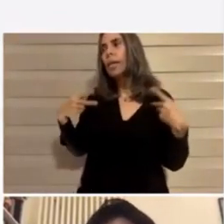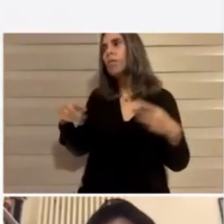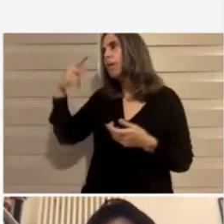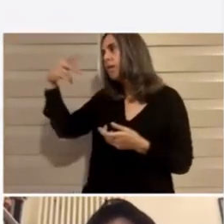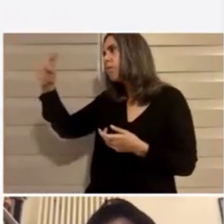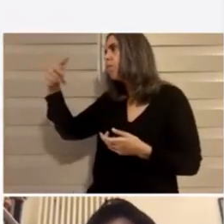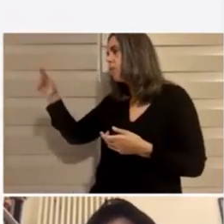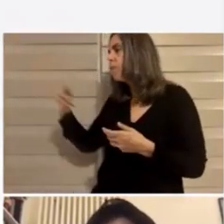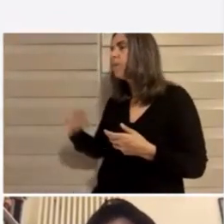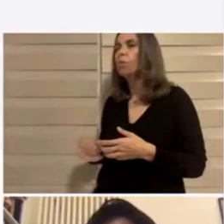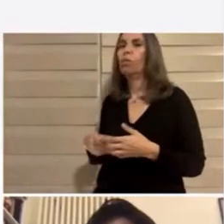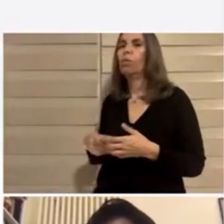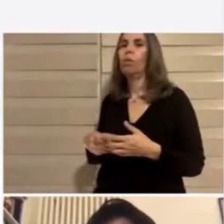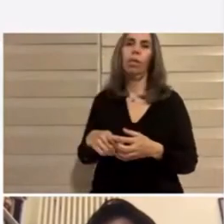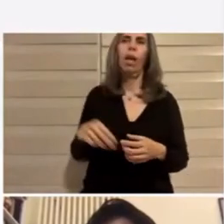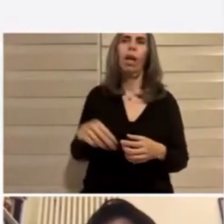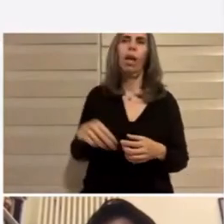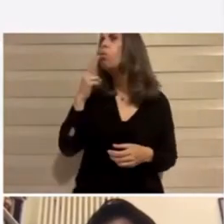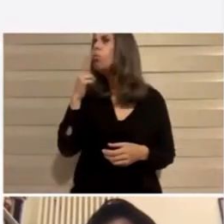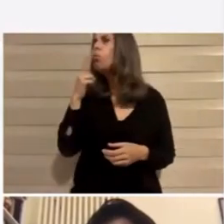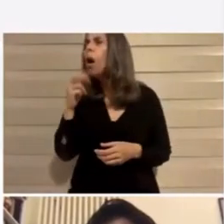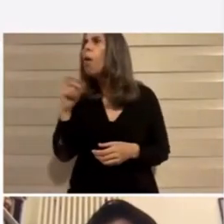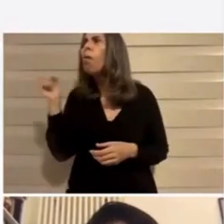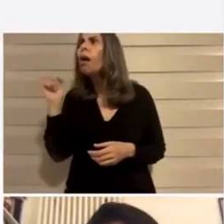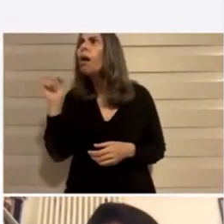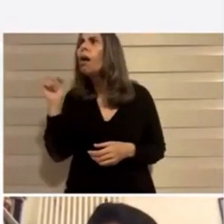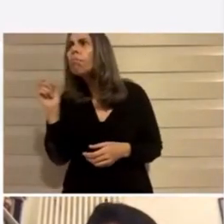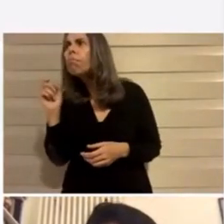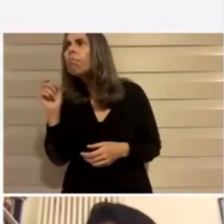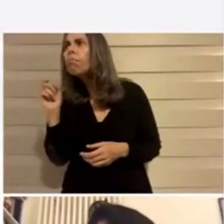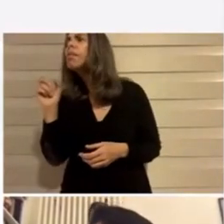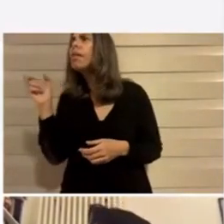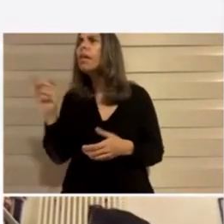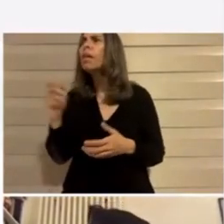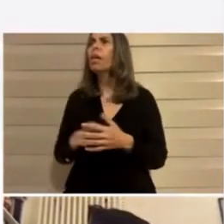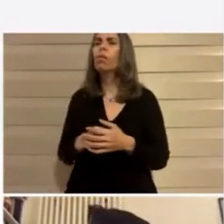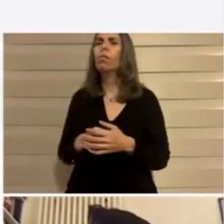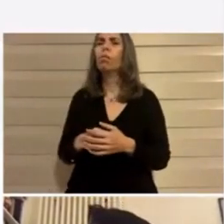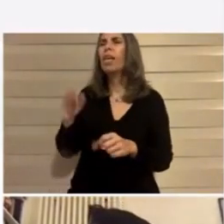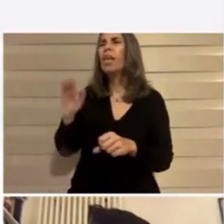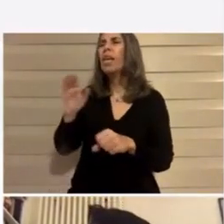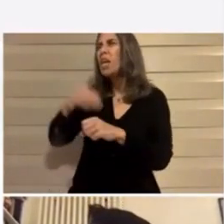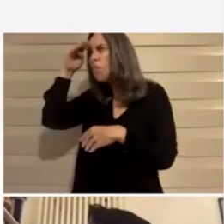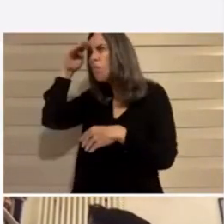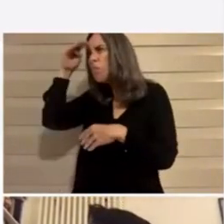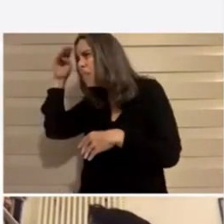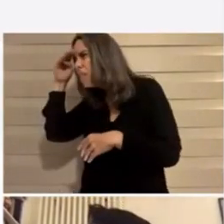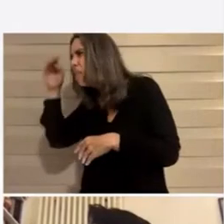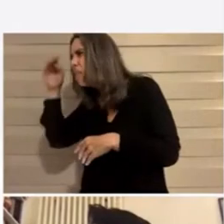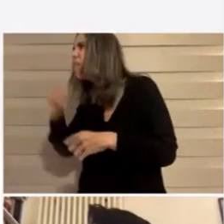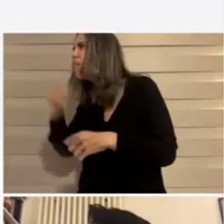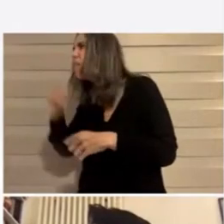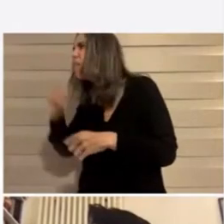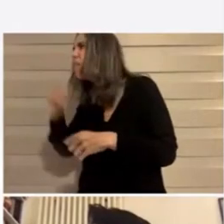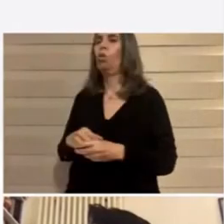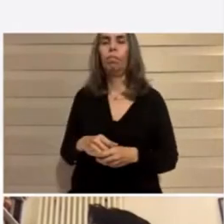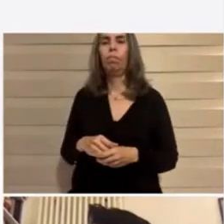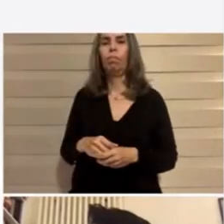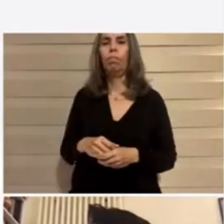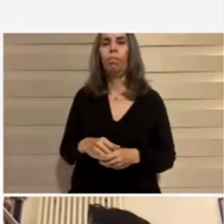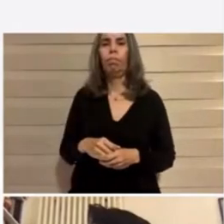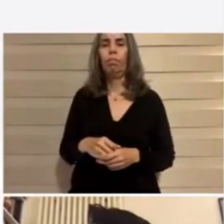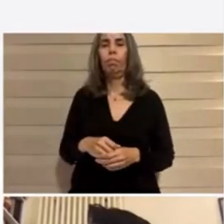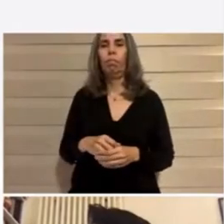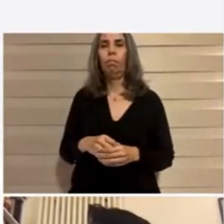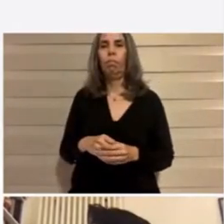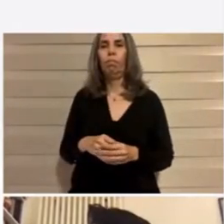tenían acceso a estas cosas? ¿Cómo es que esto sucede? Yo creo que si ustedes se hacen una lista de preguntas